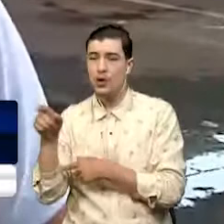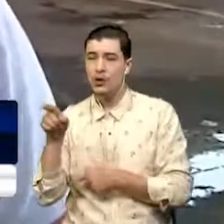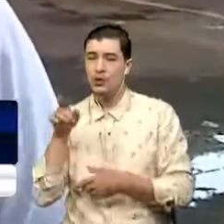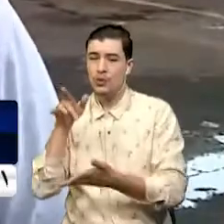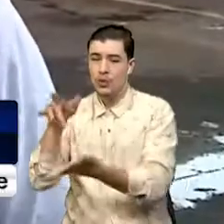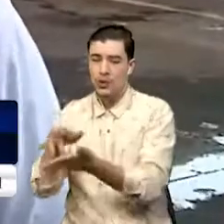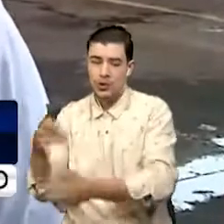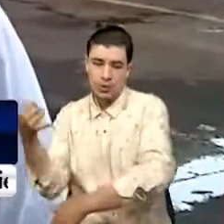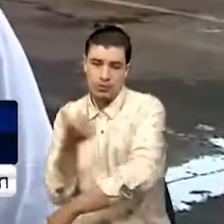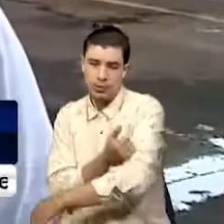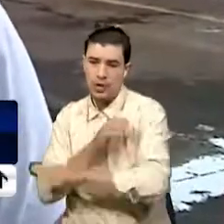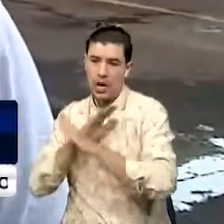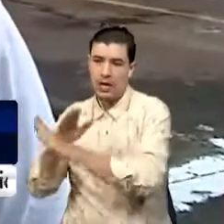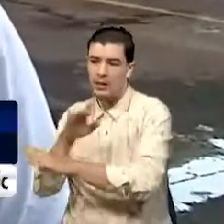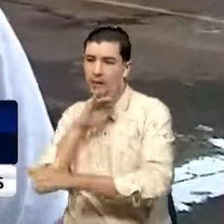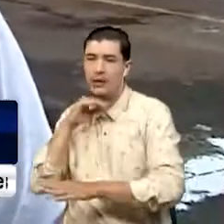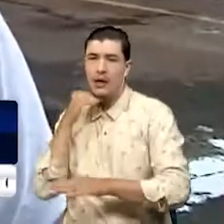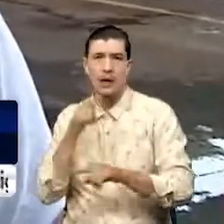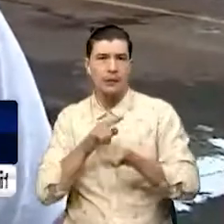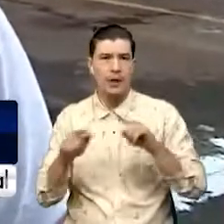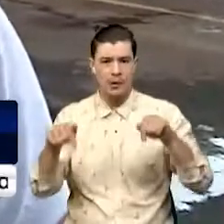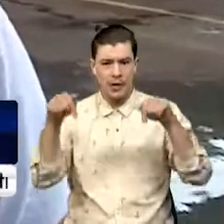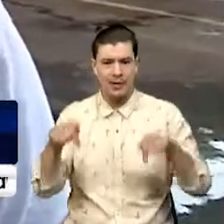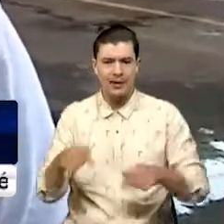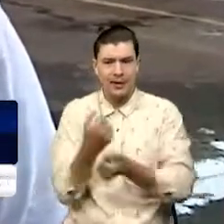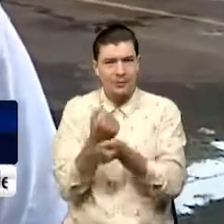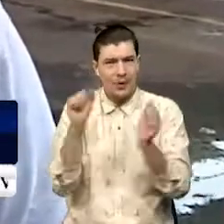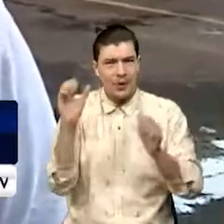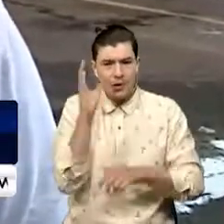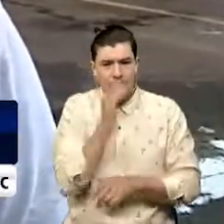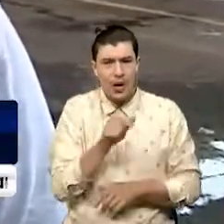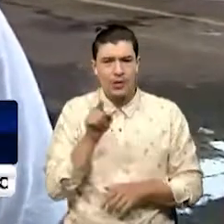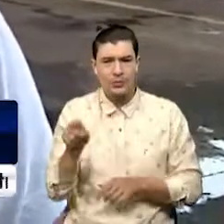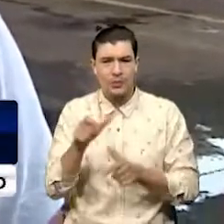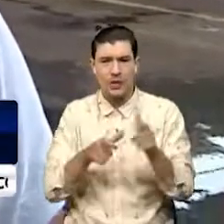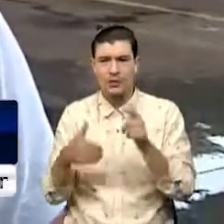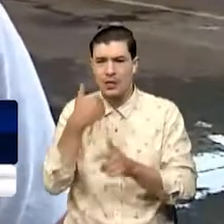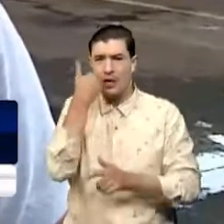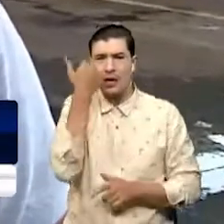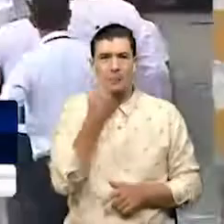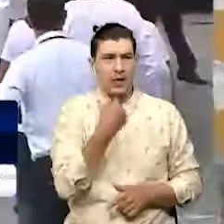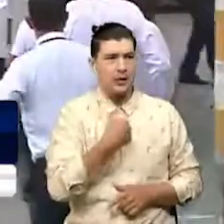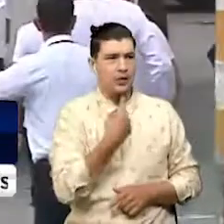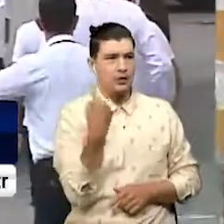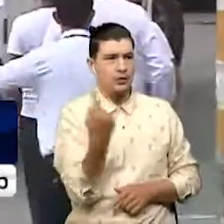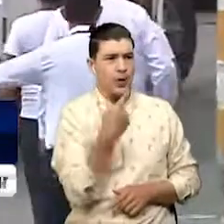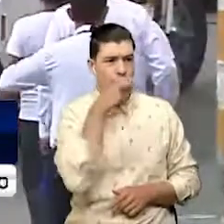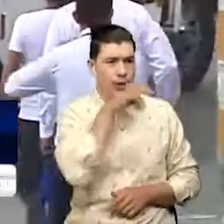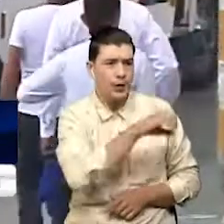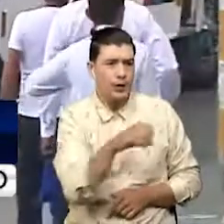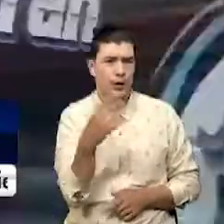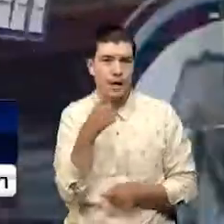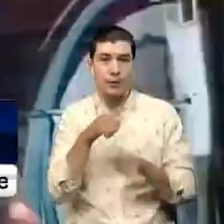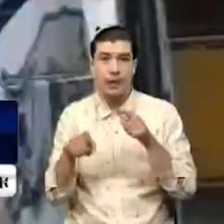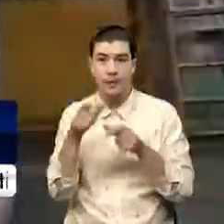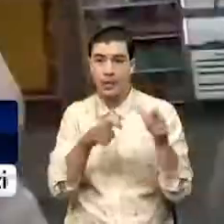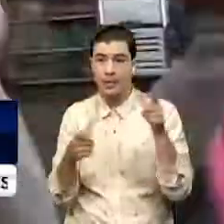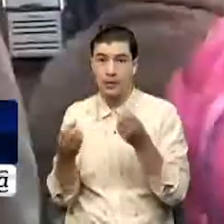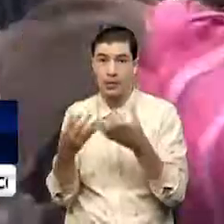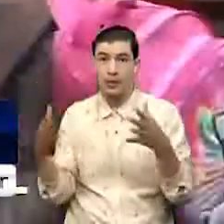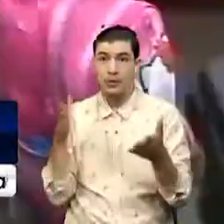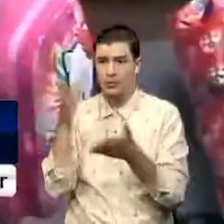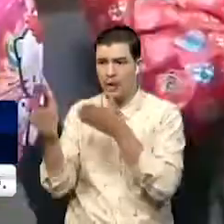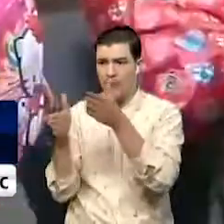hay e imposible ya que no hay para adultos de llegar para al menos niños los pasajeros llegan de todas partes